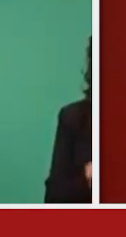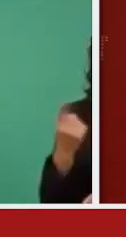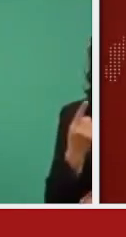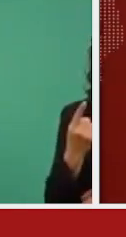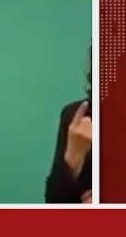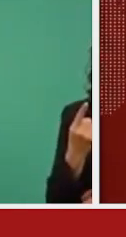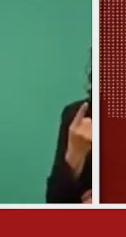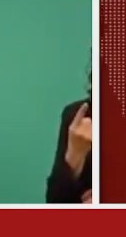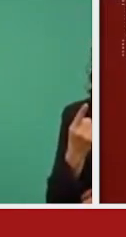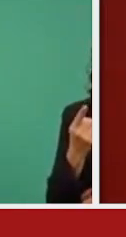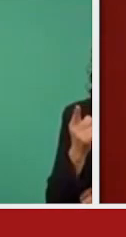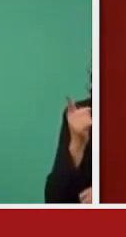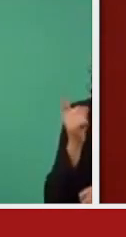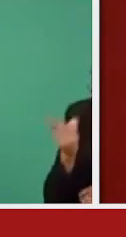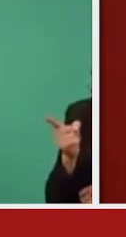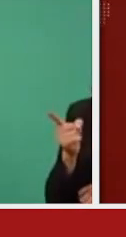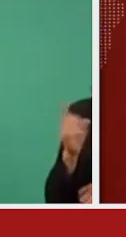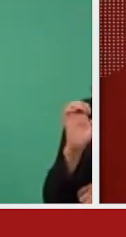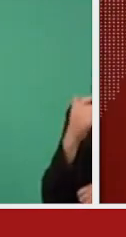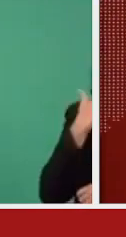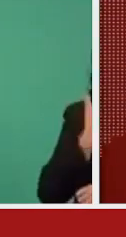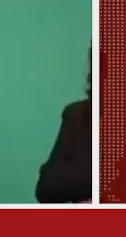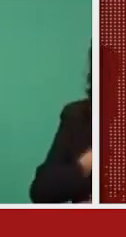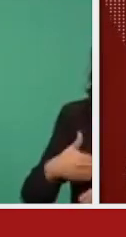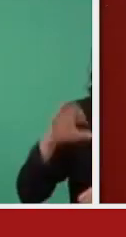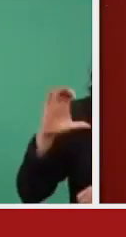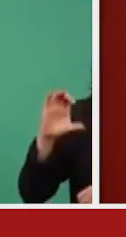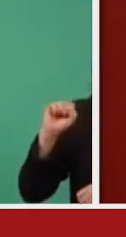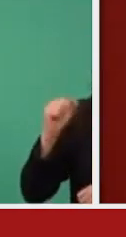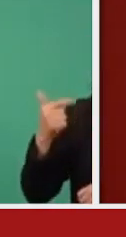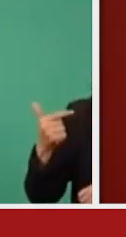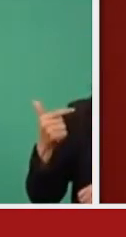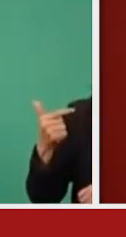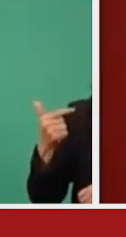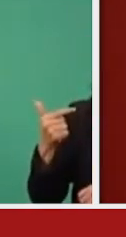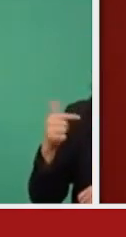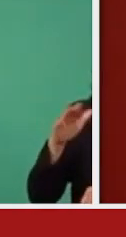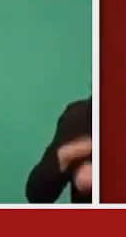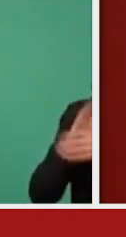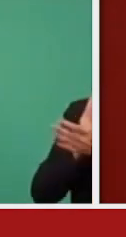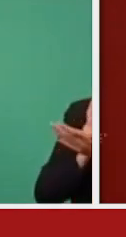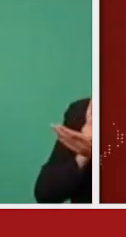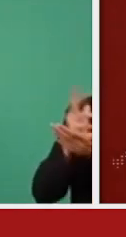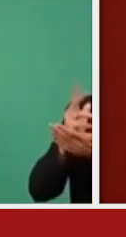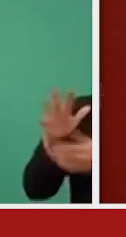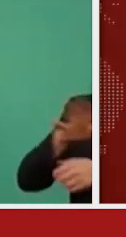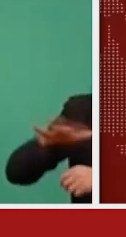intelectuales y académicos o no a todos a la mayoría